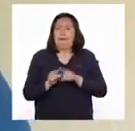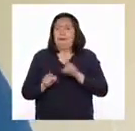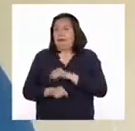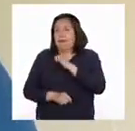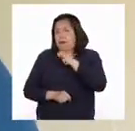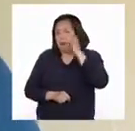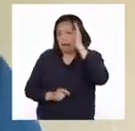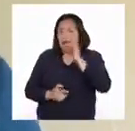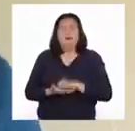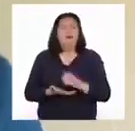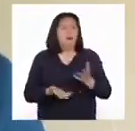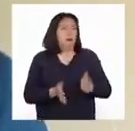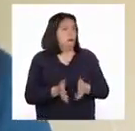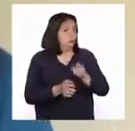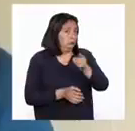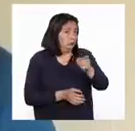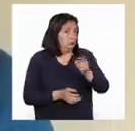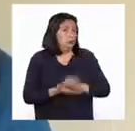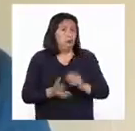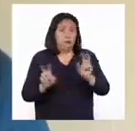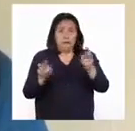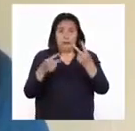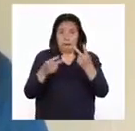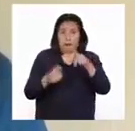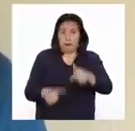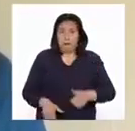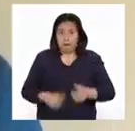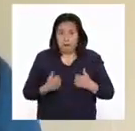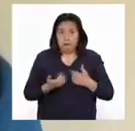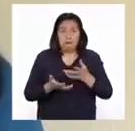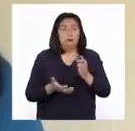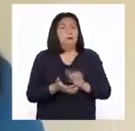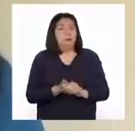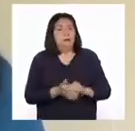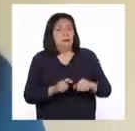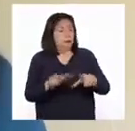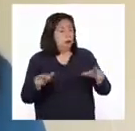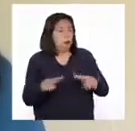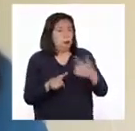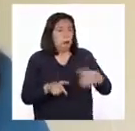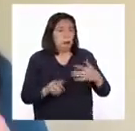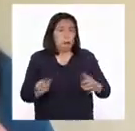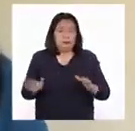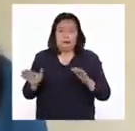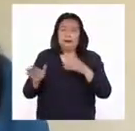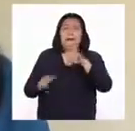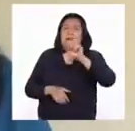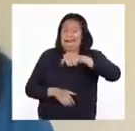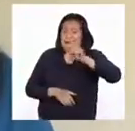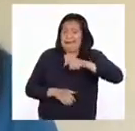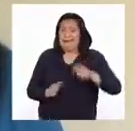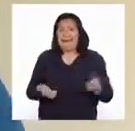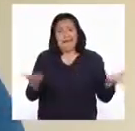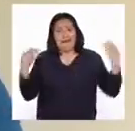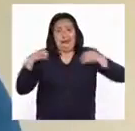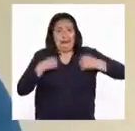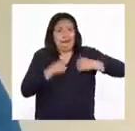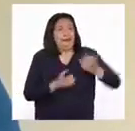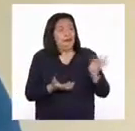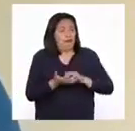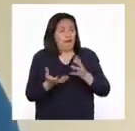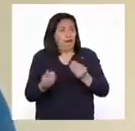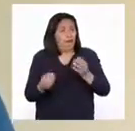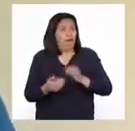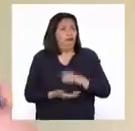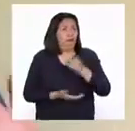abuelitos. Si tú que me estás viendo vives en una zona donde ocurren heladas, entonces tienes que abrigarte mucho.